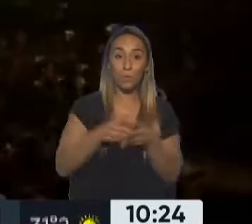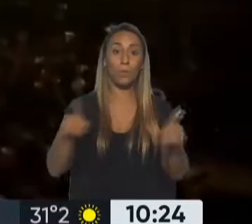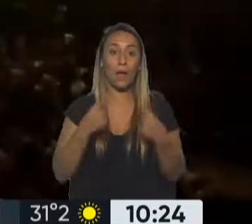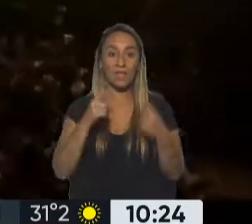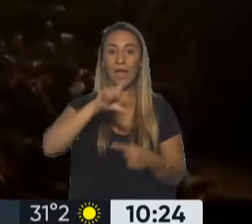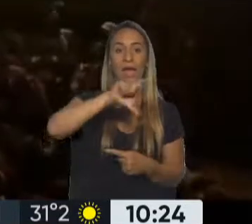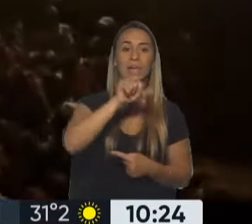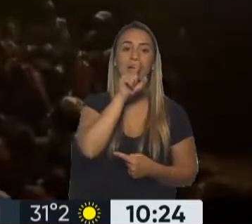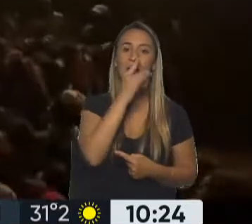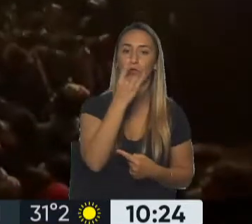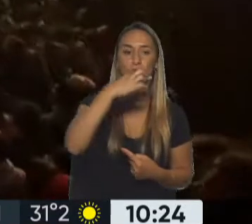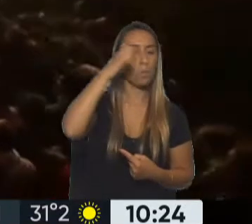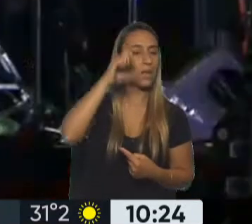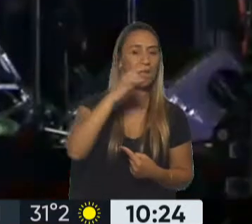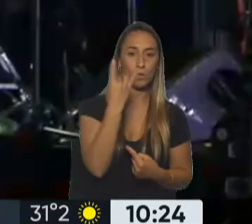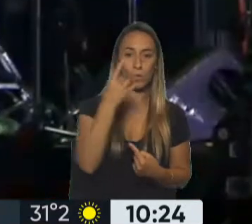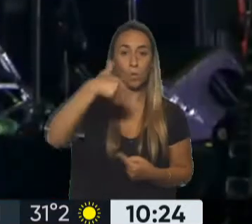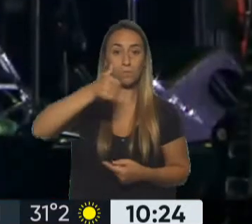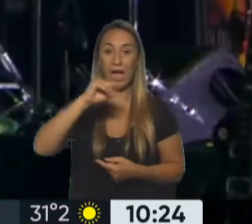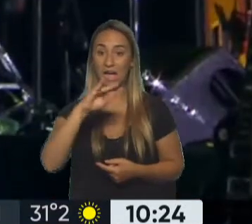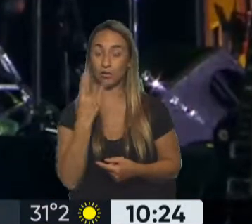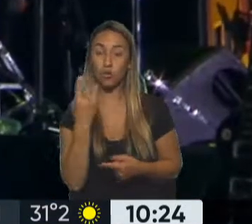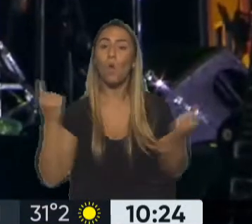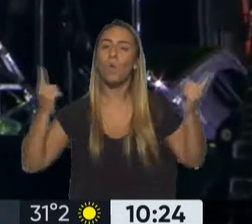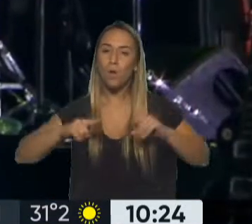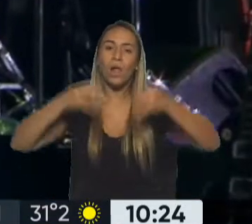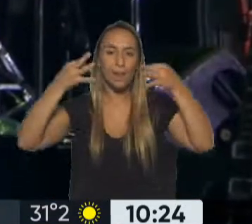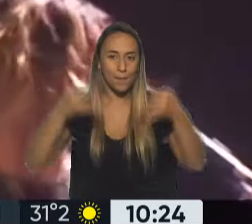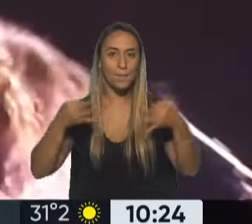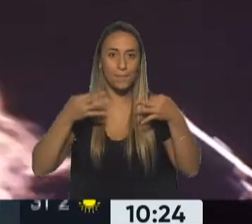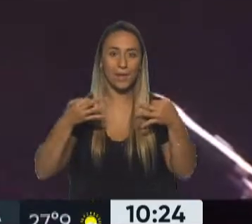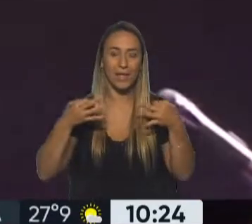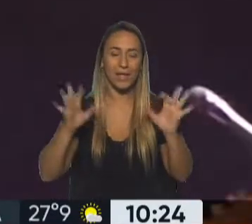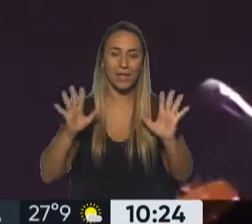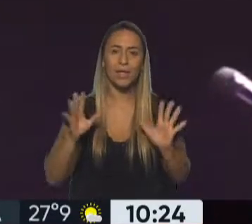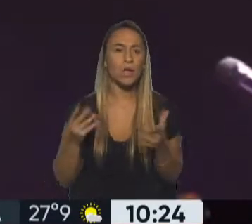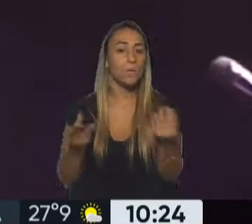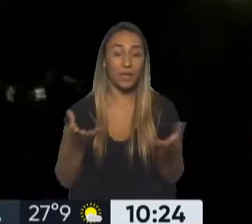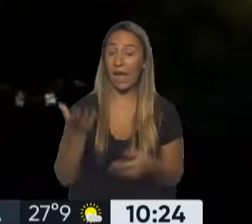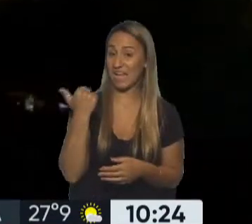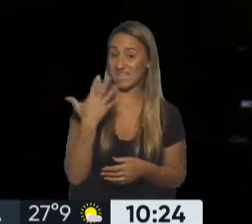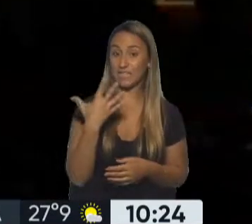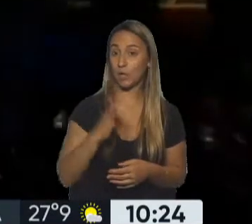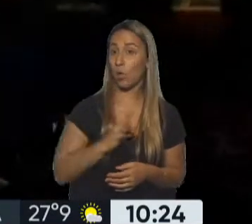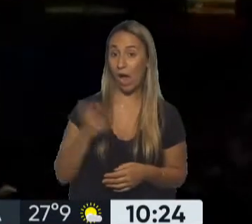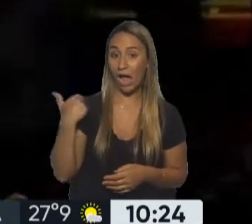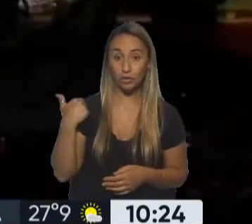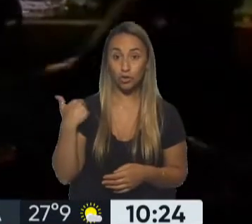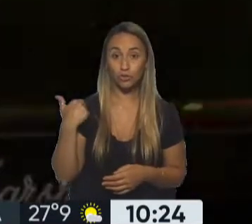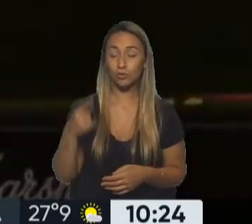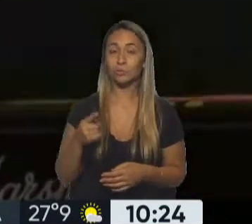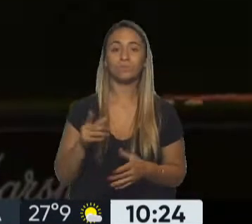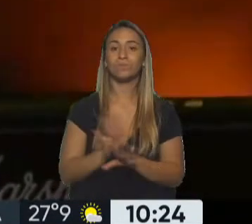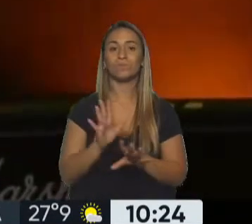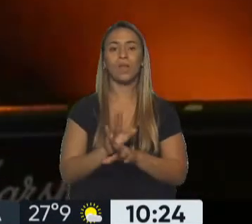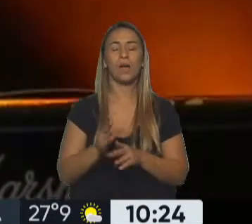estar volviendo formalmente, gloriosamente a los escenarios. Digo esto ¿por qué? Porque hace 5 años que Catupecu Machu se